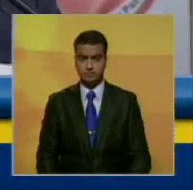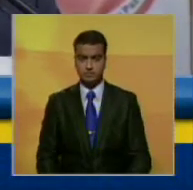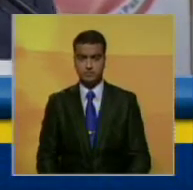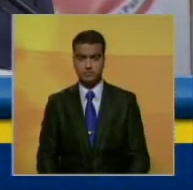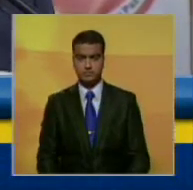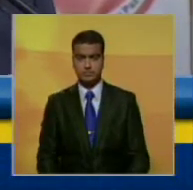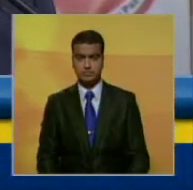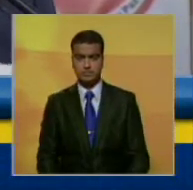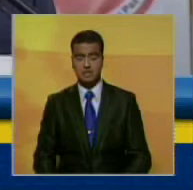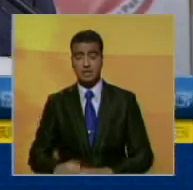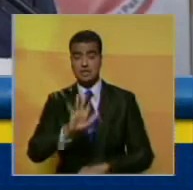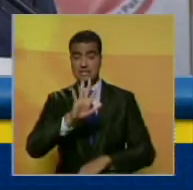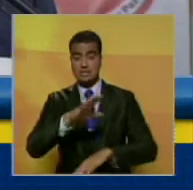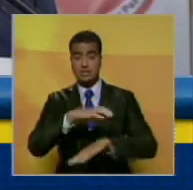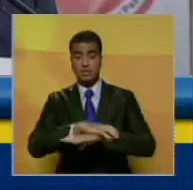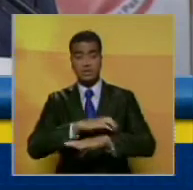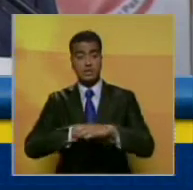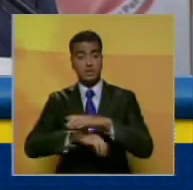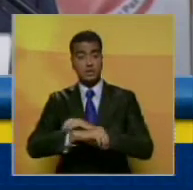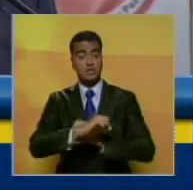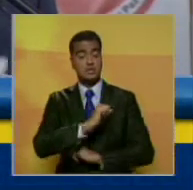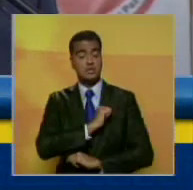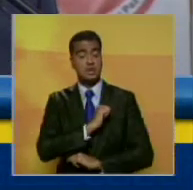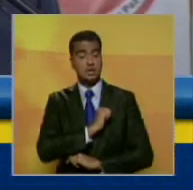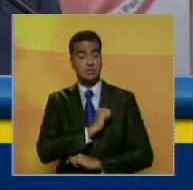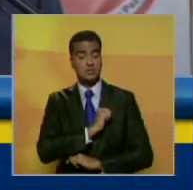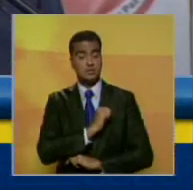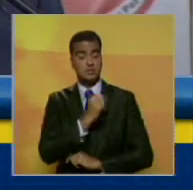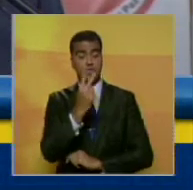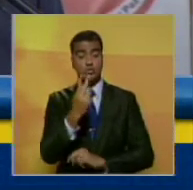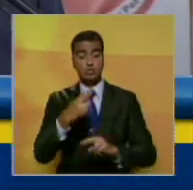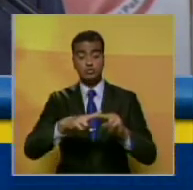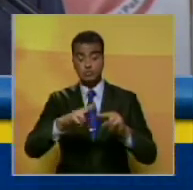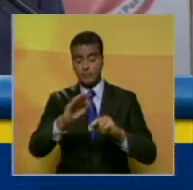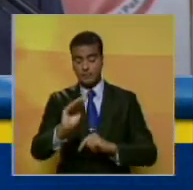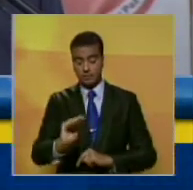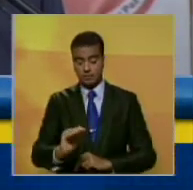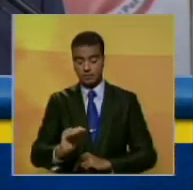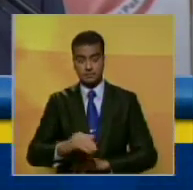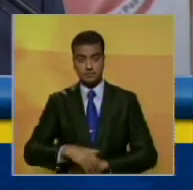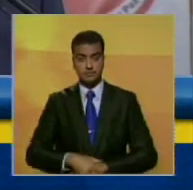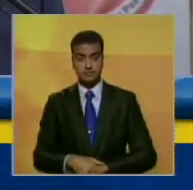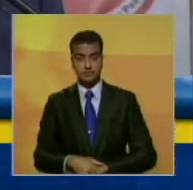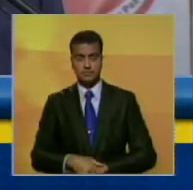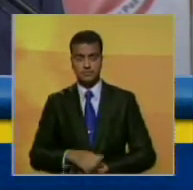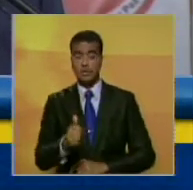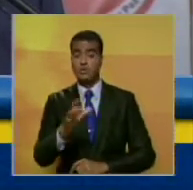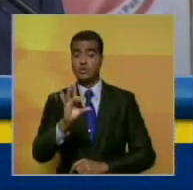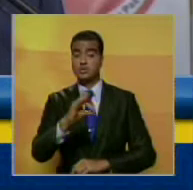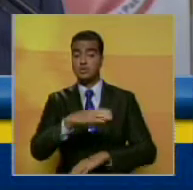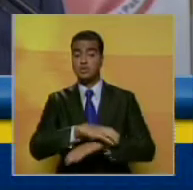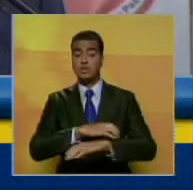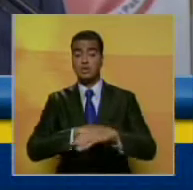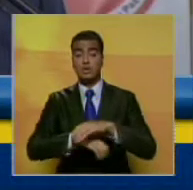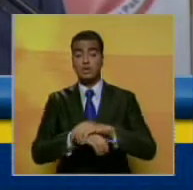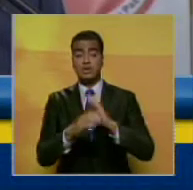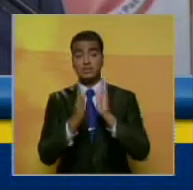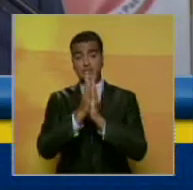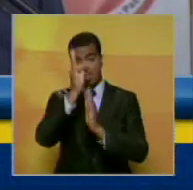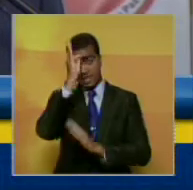De los 5 detenidos en Chacao, 2 son menores de edad. De los 18 detenidos en Santa